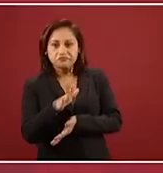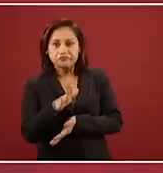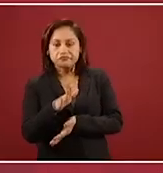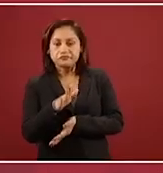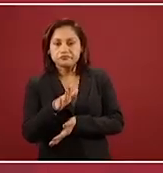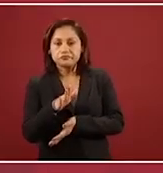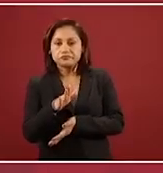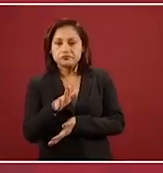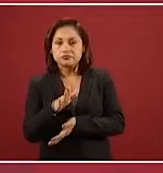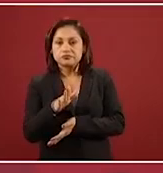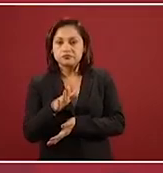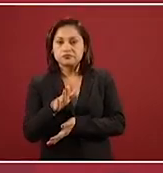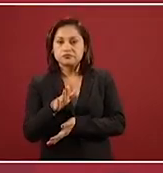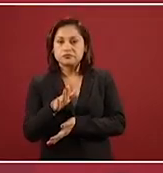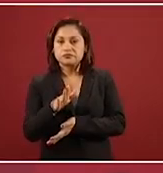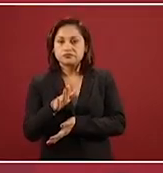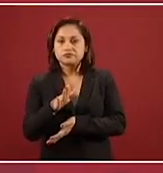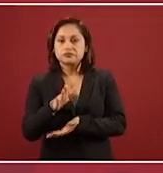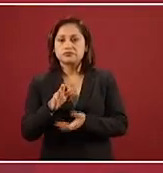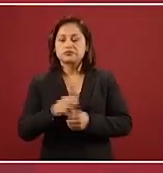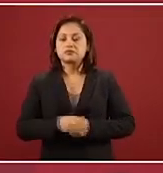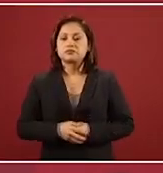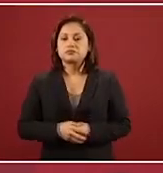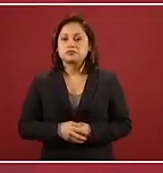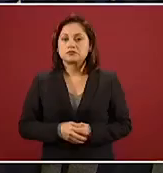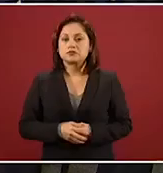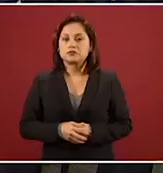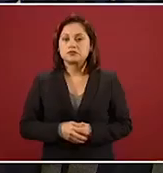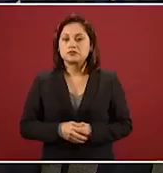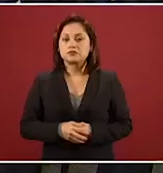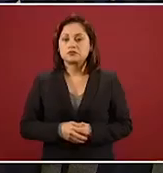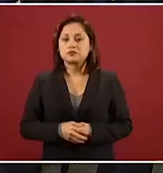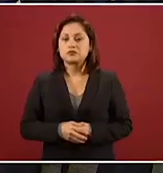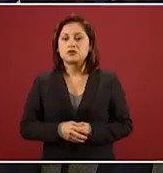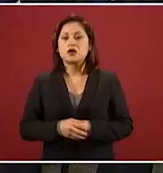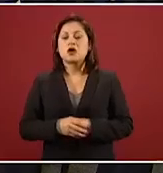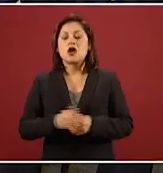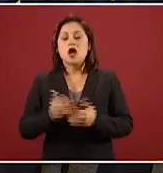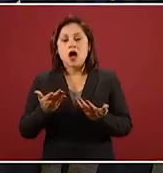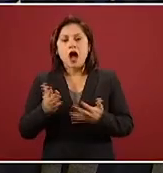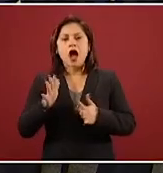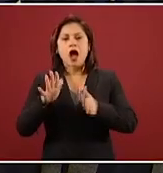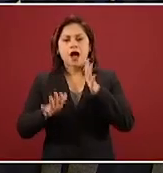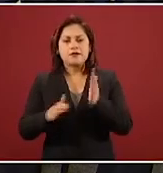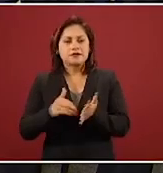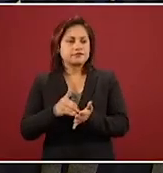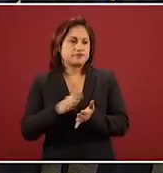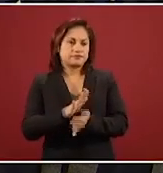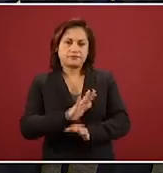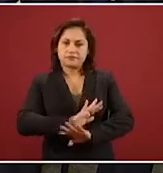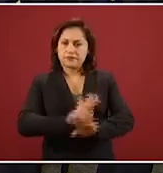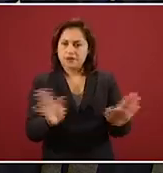se despide de verdad o hay simulación